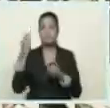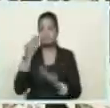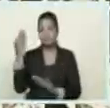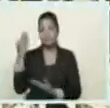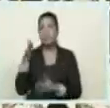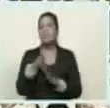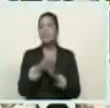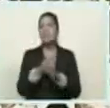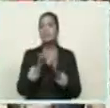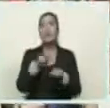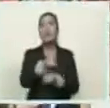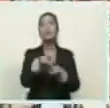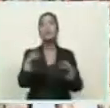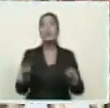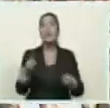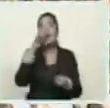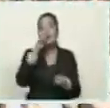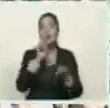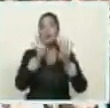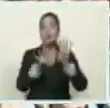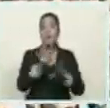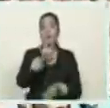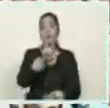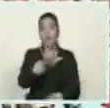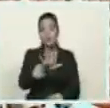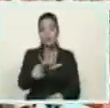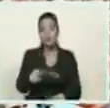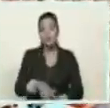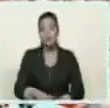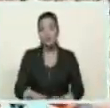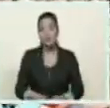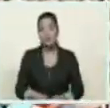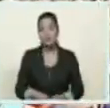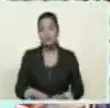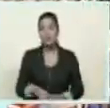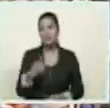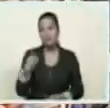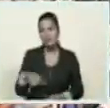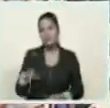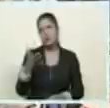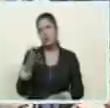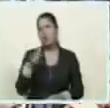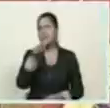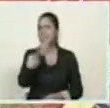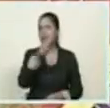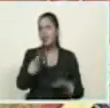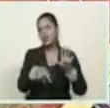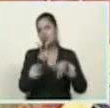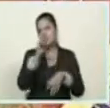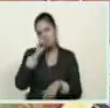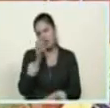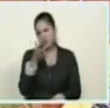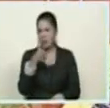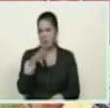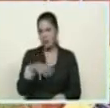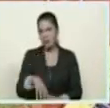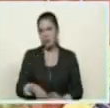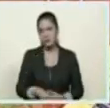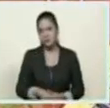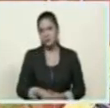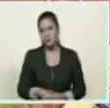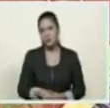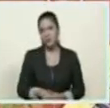quiere decir que ustedes en el año 25 tenían 10-12 años